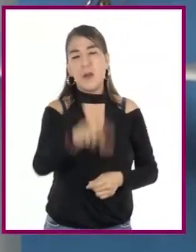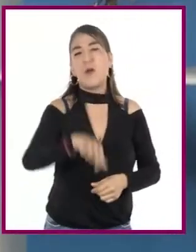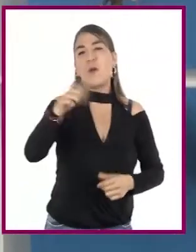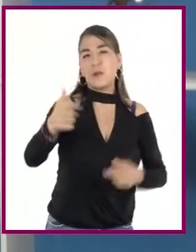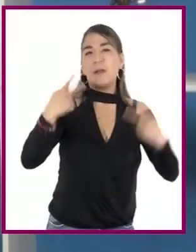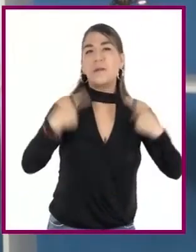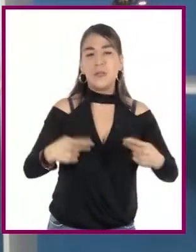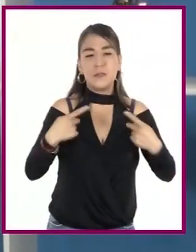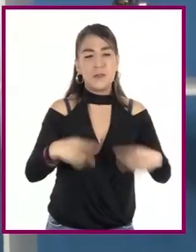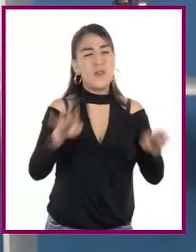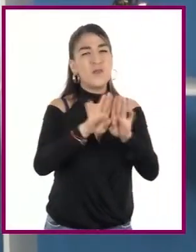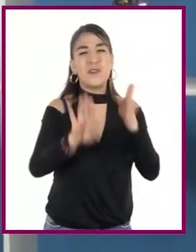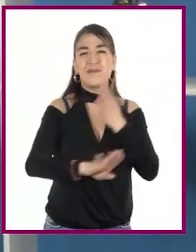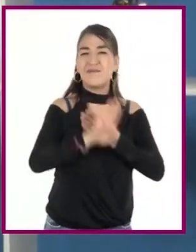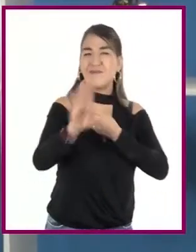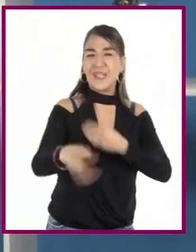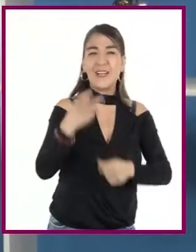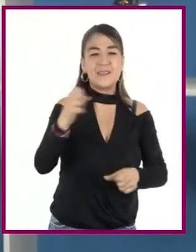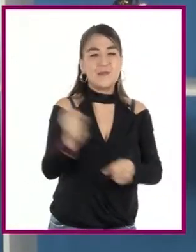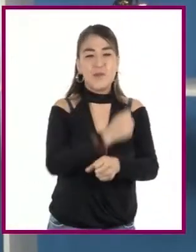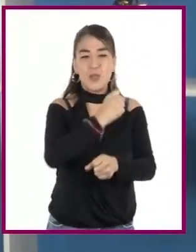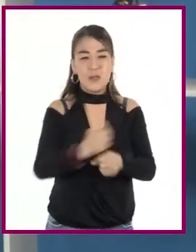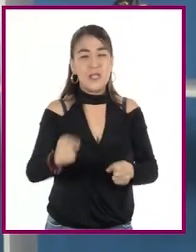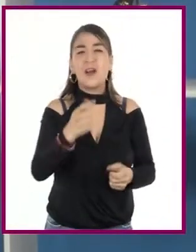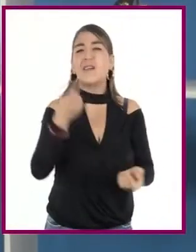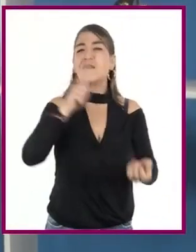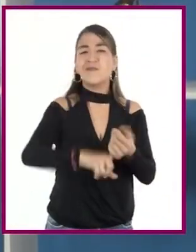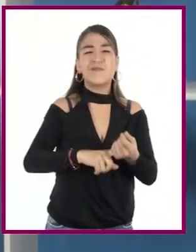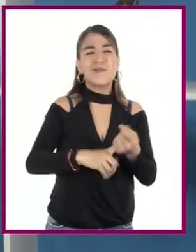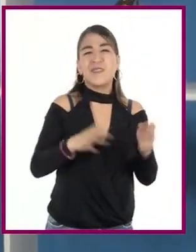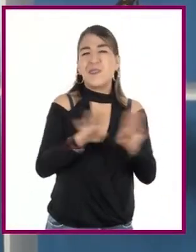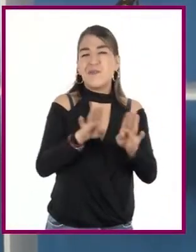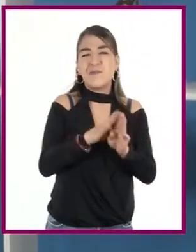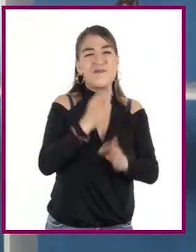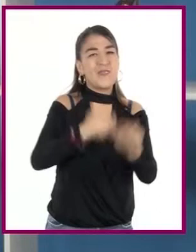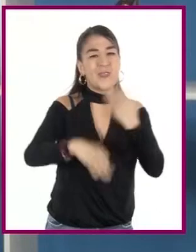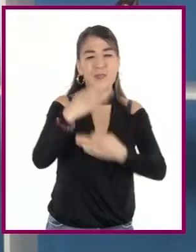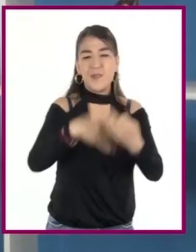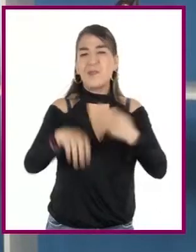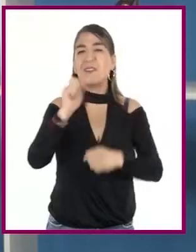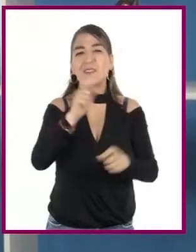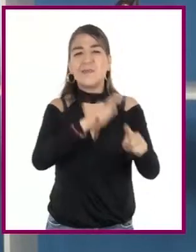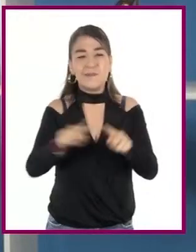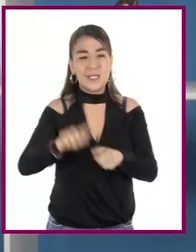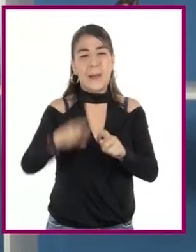demás, rechazar la violencia en todas sus manifestaciones,